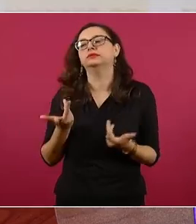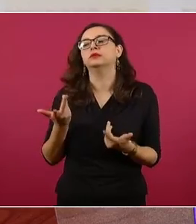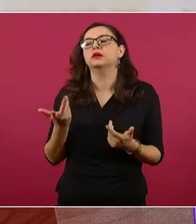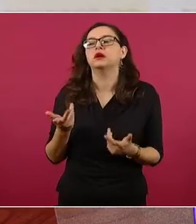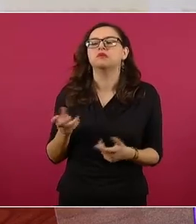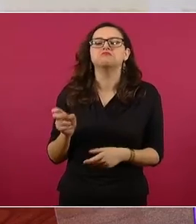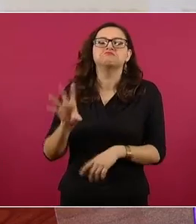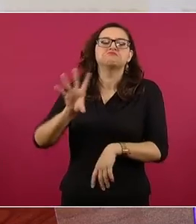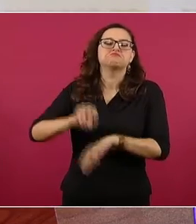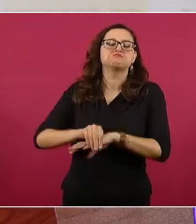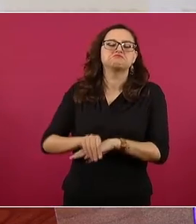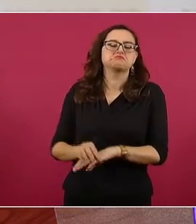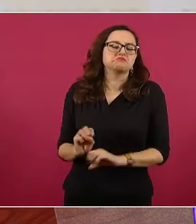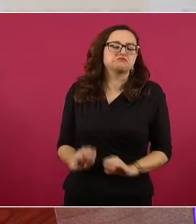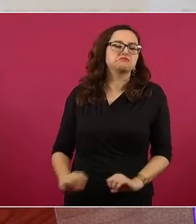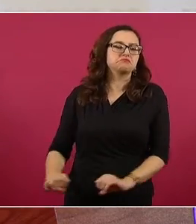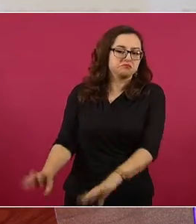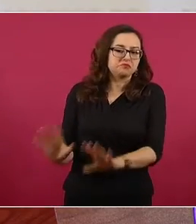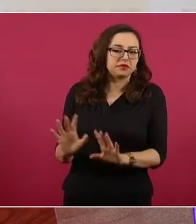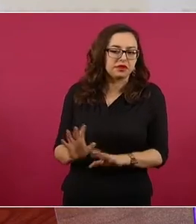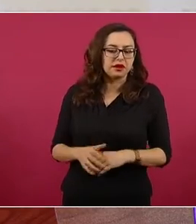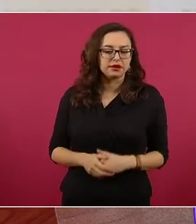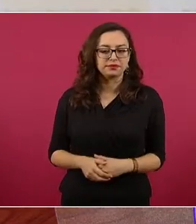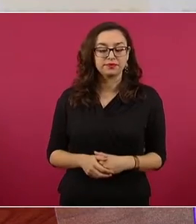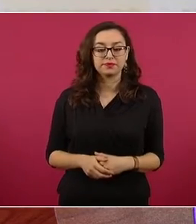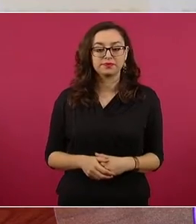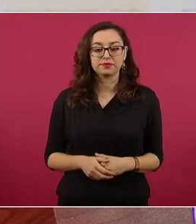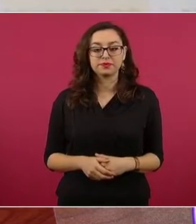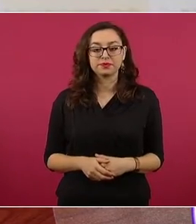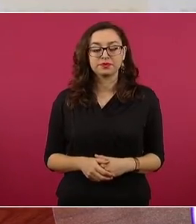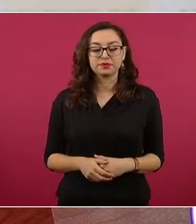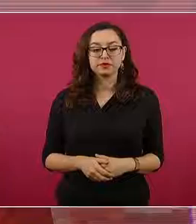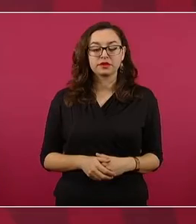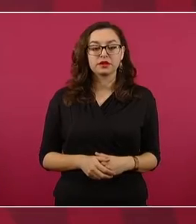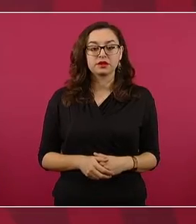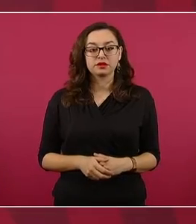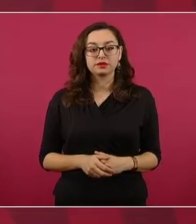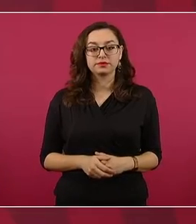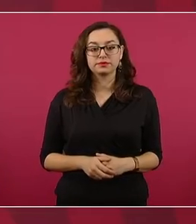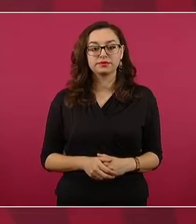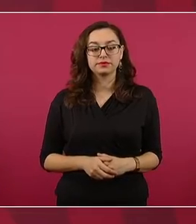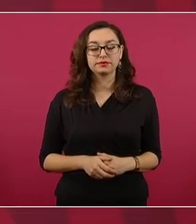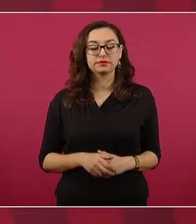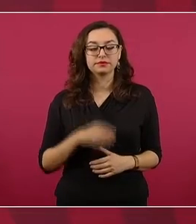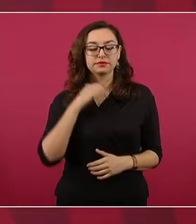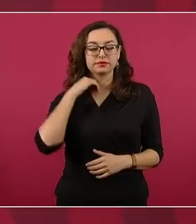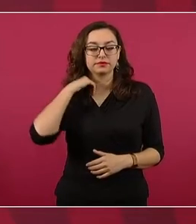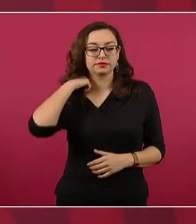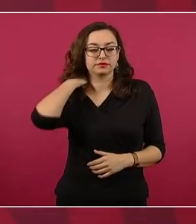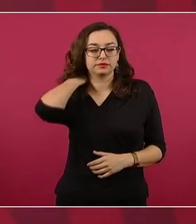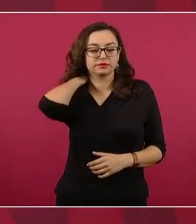directa porque no hay control sobre